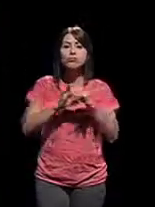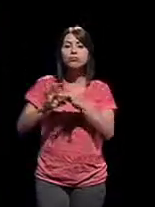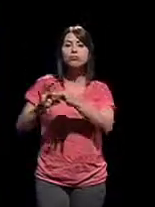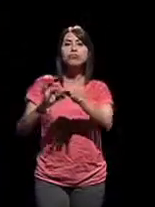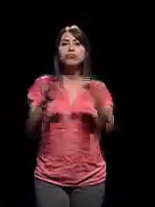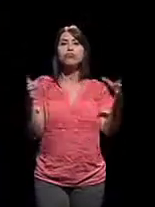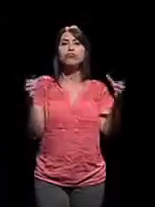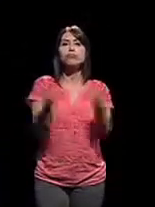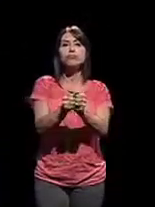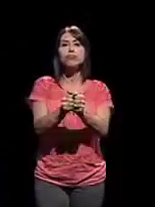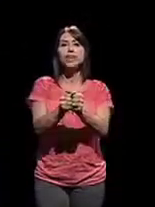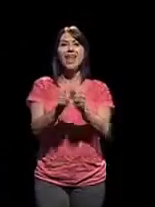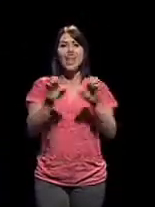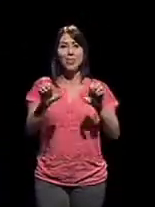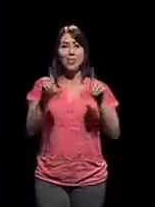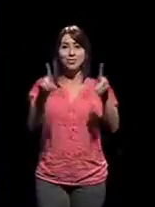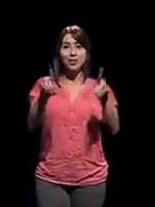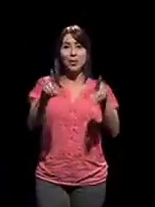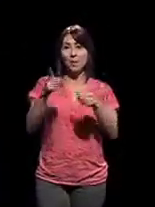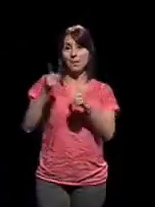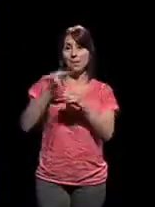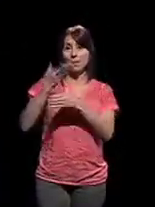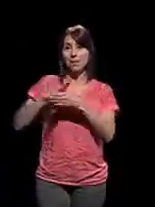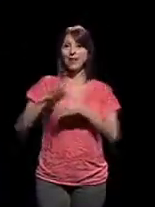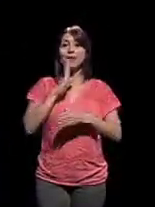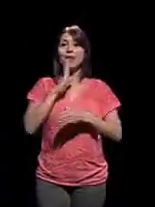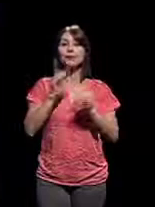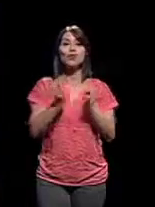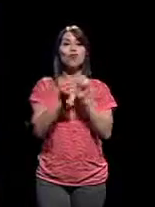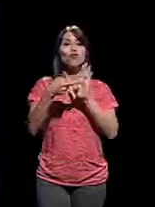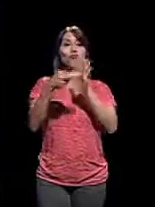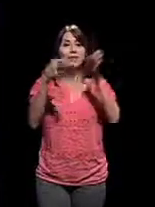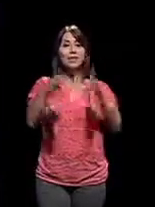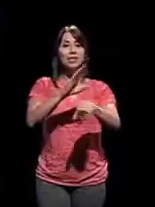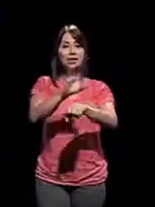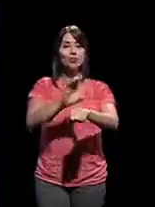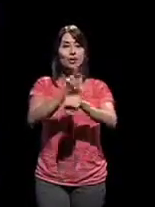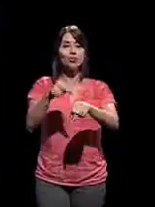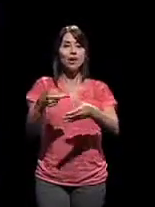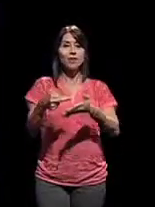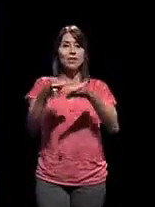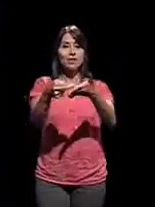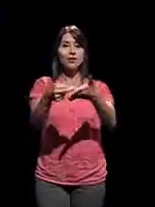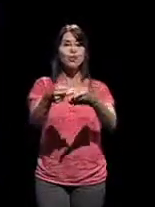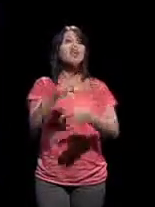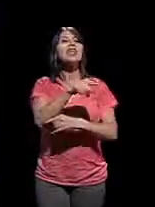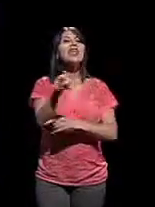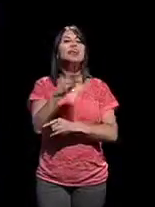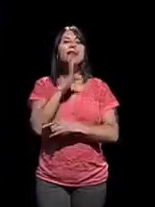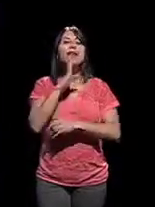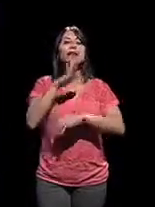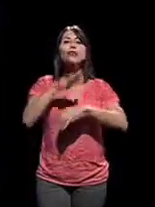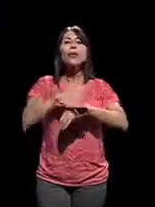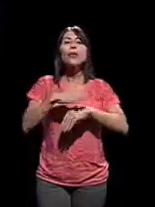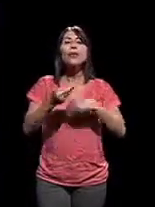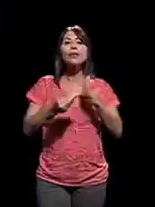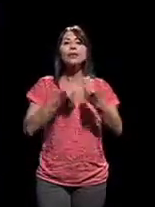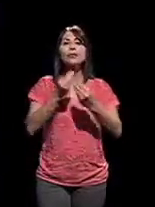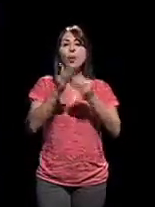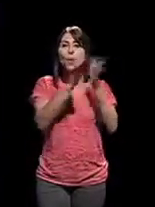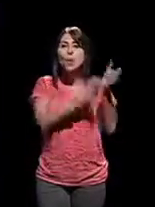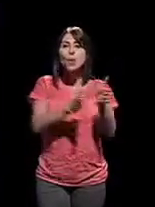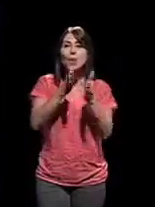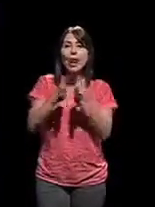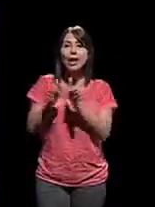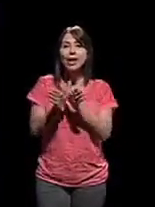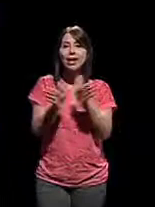temas es la educación. Hablábamos en el primer bloque con representantes del Consejo de Rehabilitación y ellos mencionaban el tema